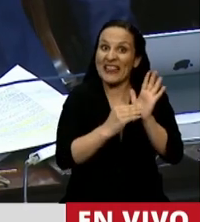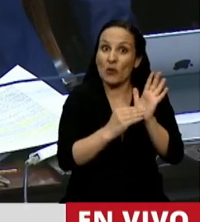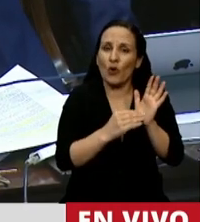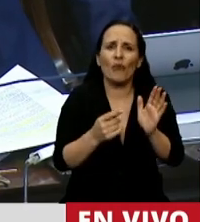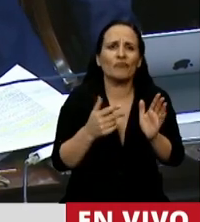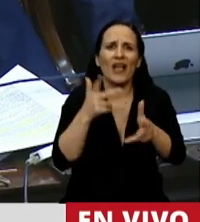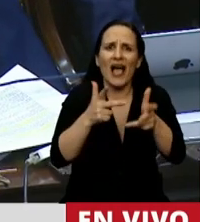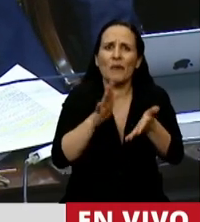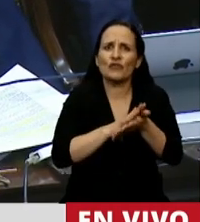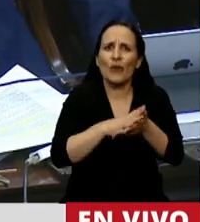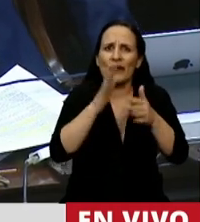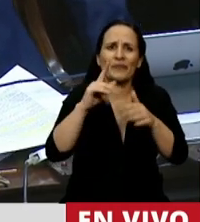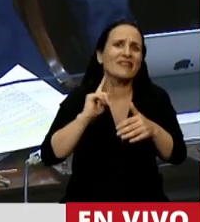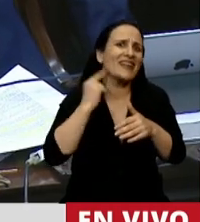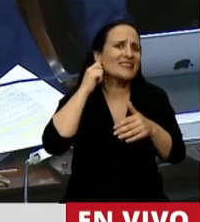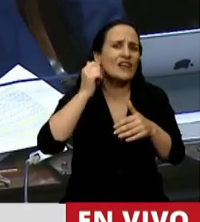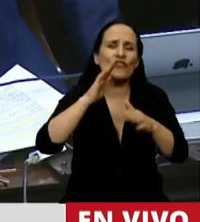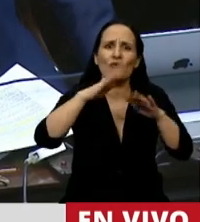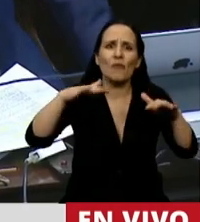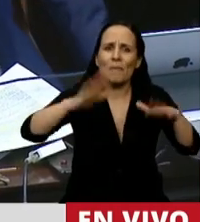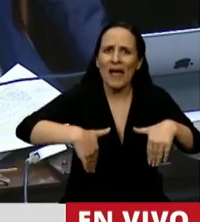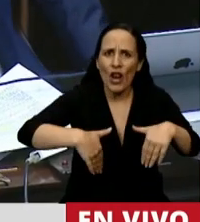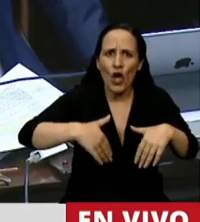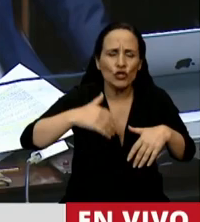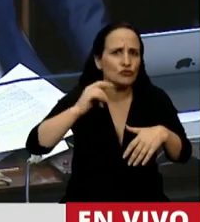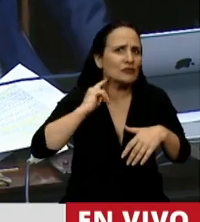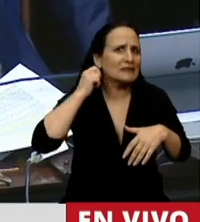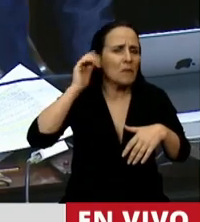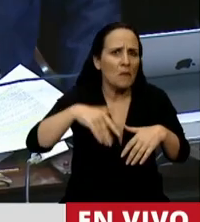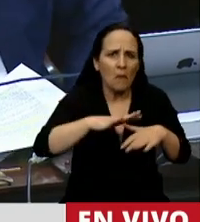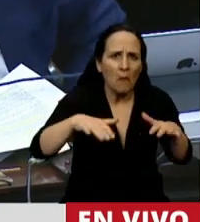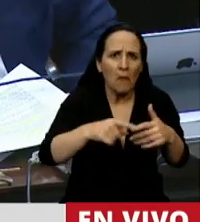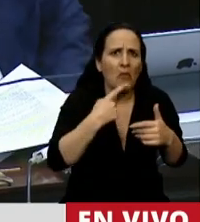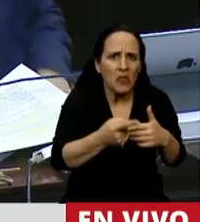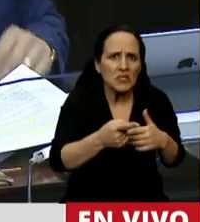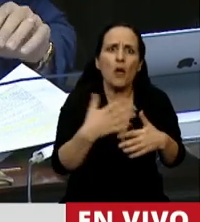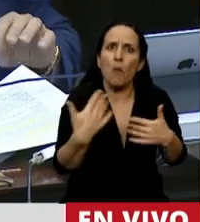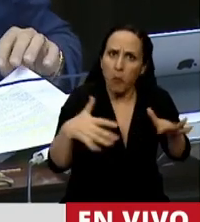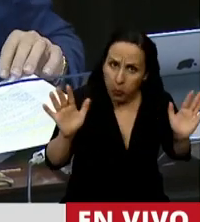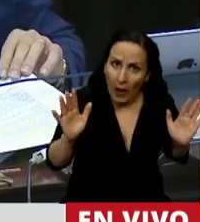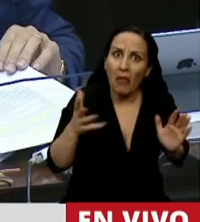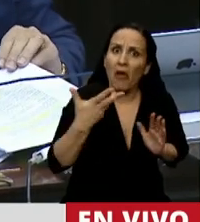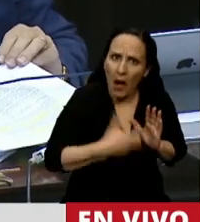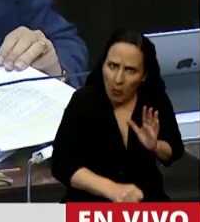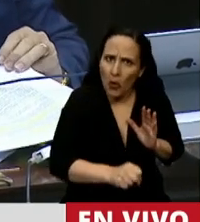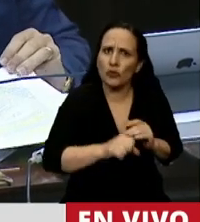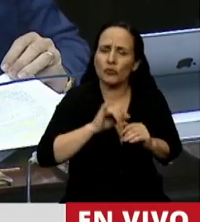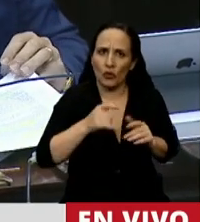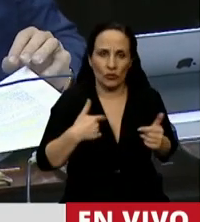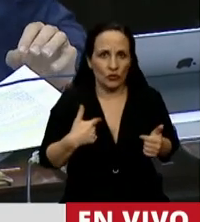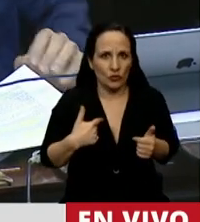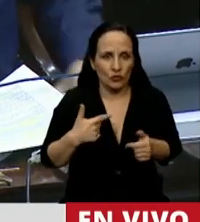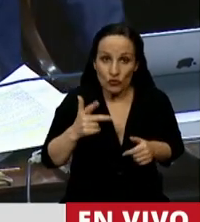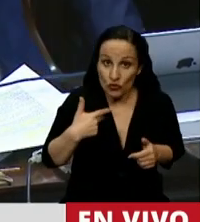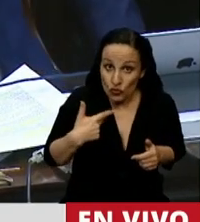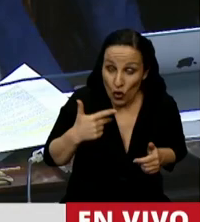niñas menores de 13 años, donde nos dice que pueden hacerse un aborto, donde yo digo que